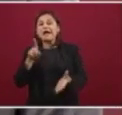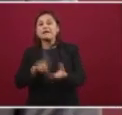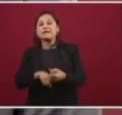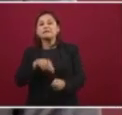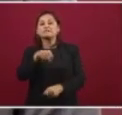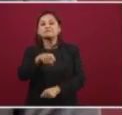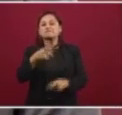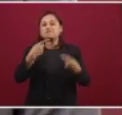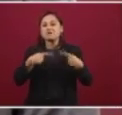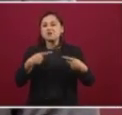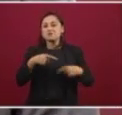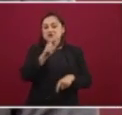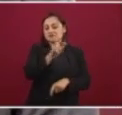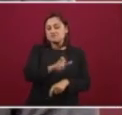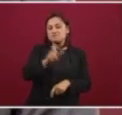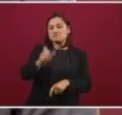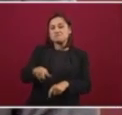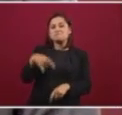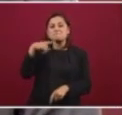hipocresía.